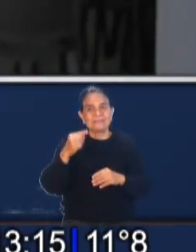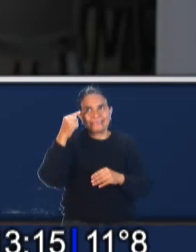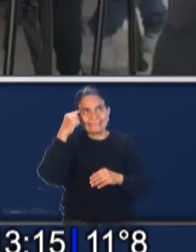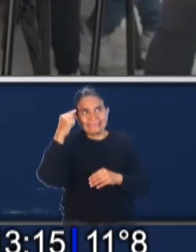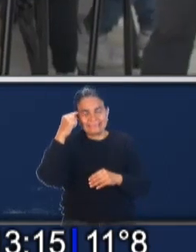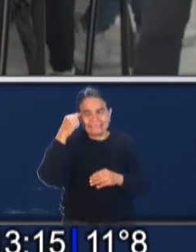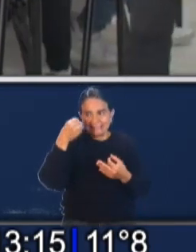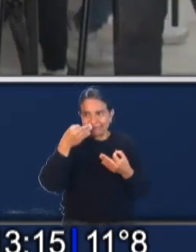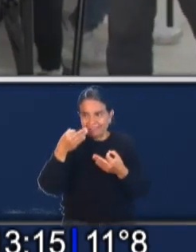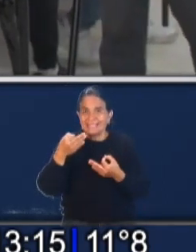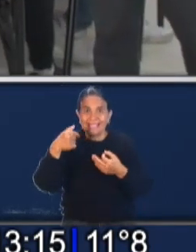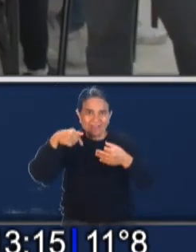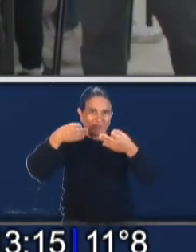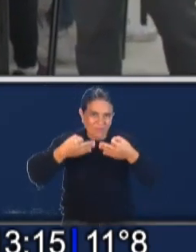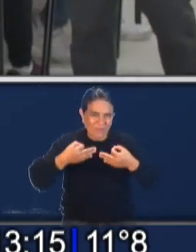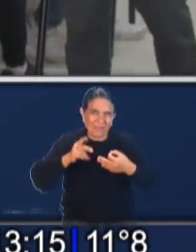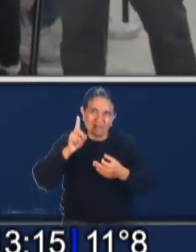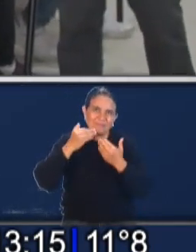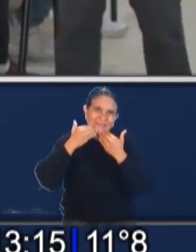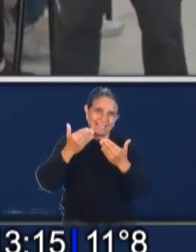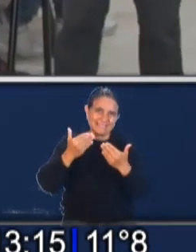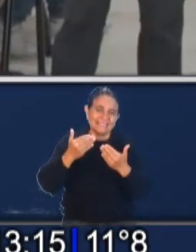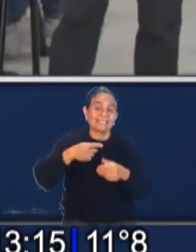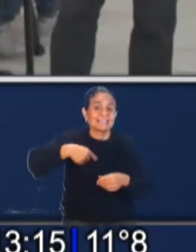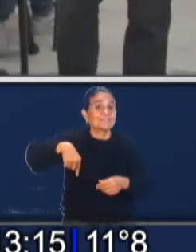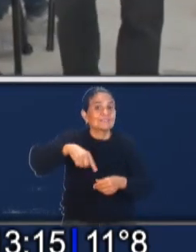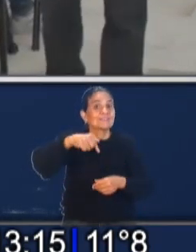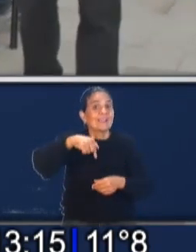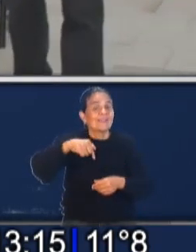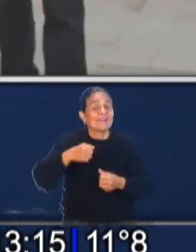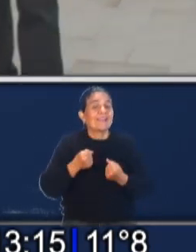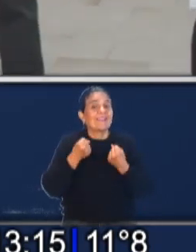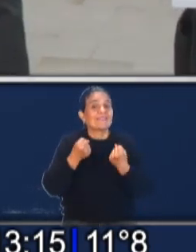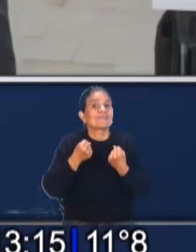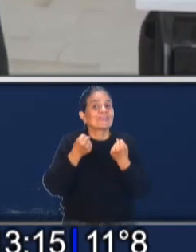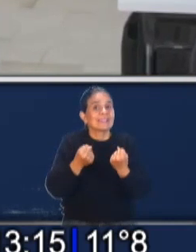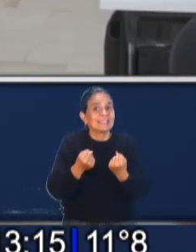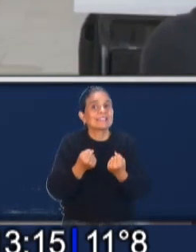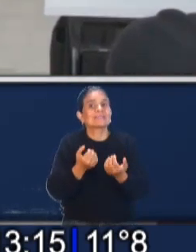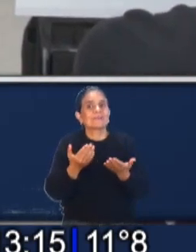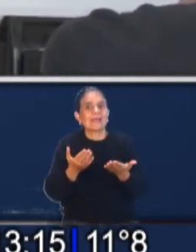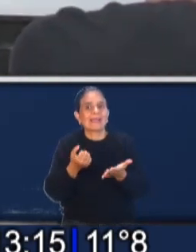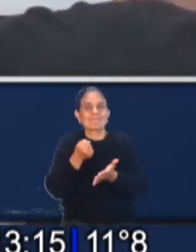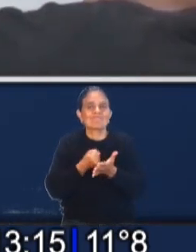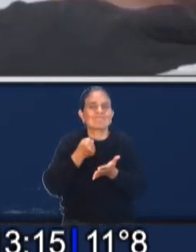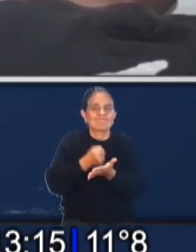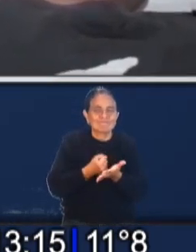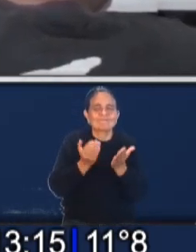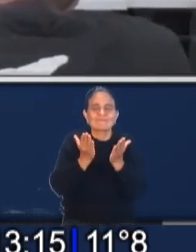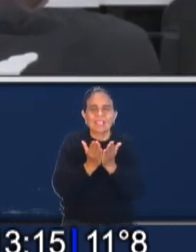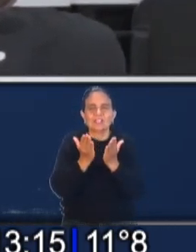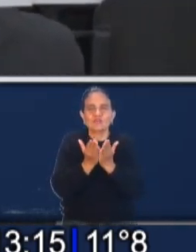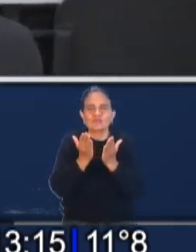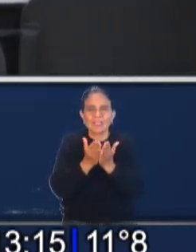están cumpliendo, gracias a Dios se pudo dar, y bueno, estamos tratando de ponerle todas las pilas para que